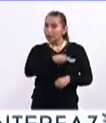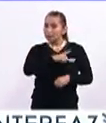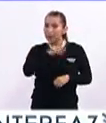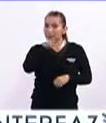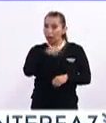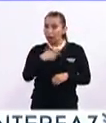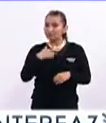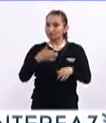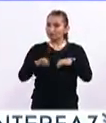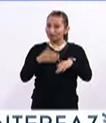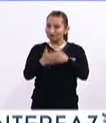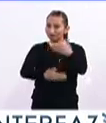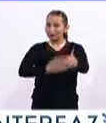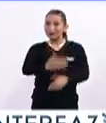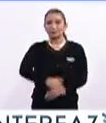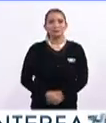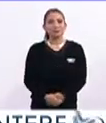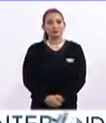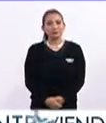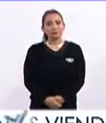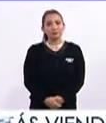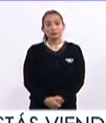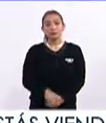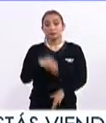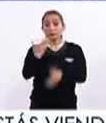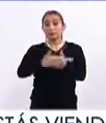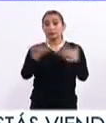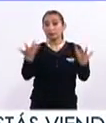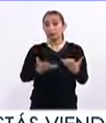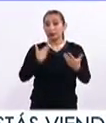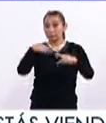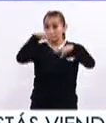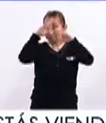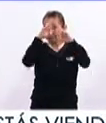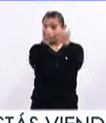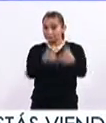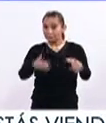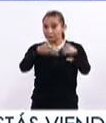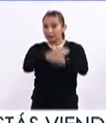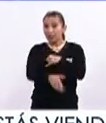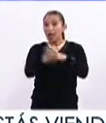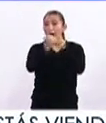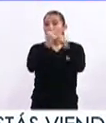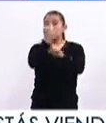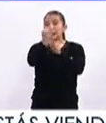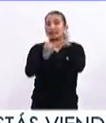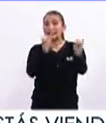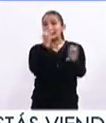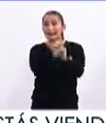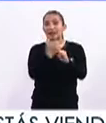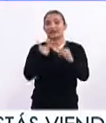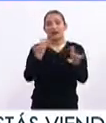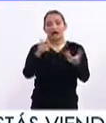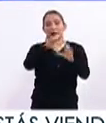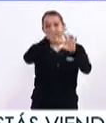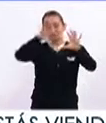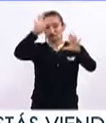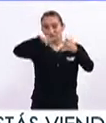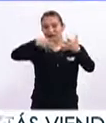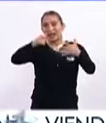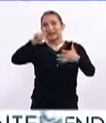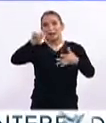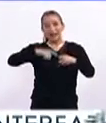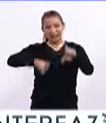un mejor rendimiento. Se llevará a cabo la ceremonia de inauguración del Año Internacional de la Tabla